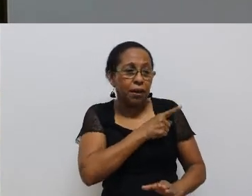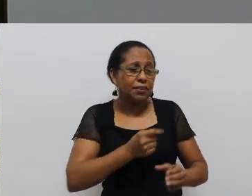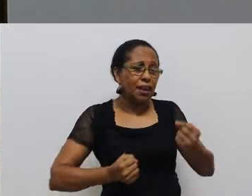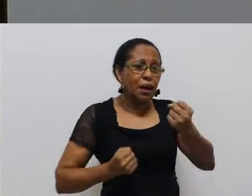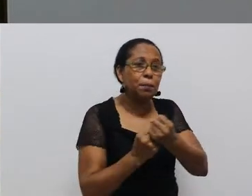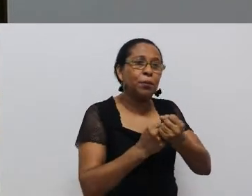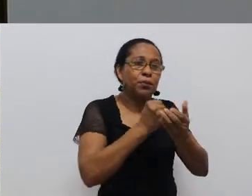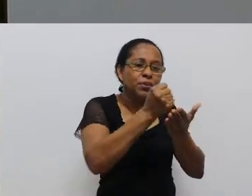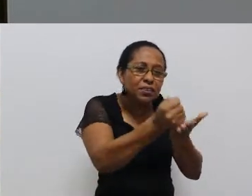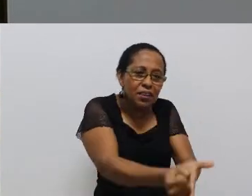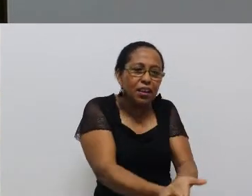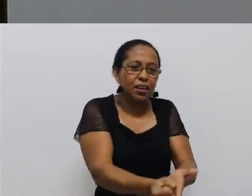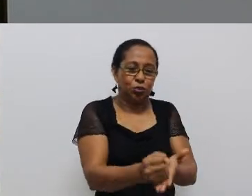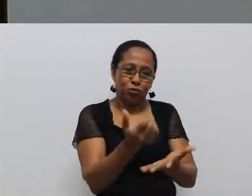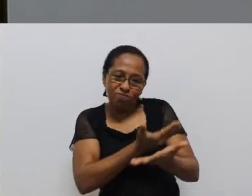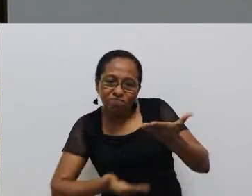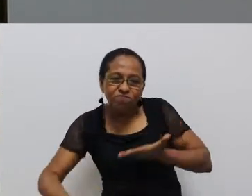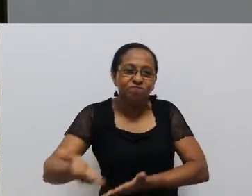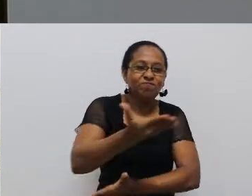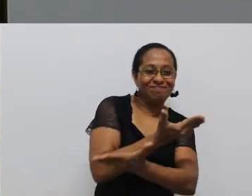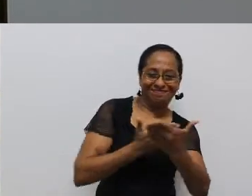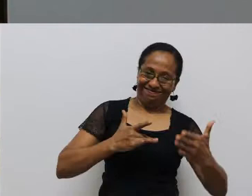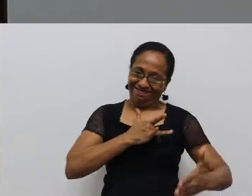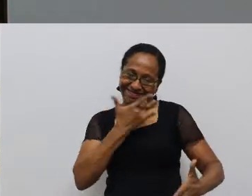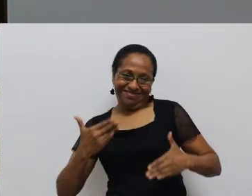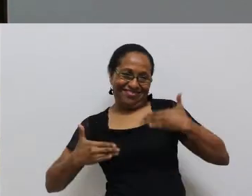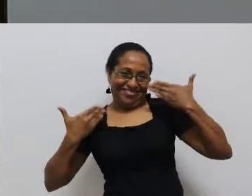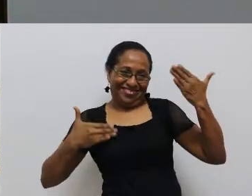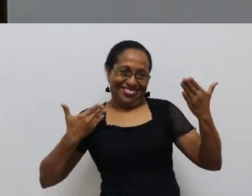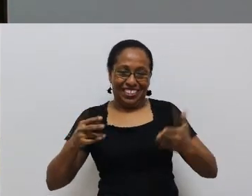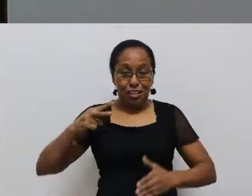más espacios que sean de